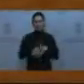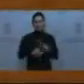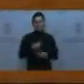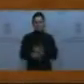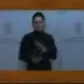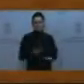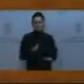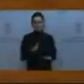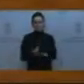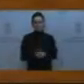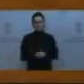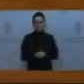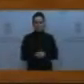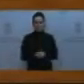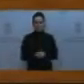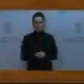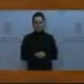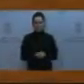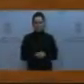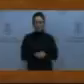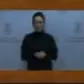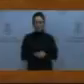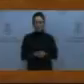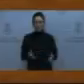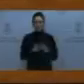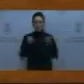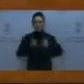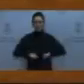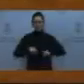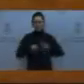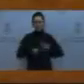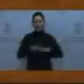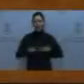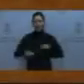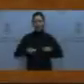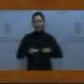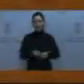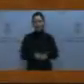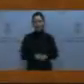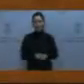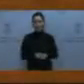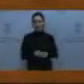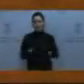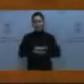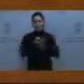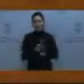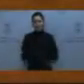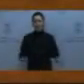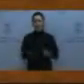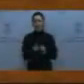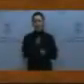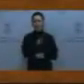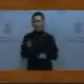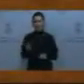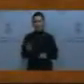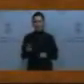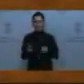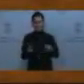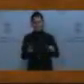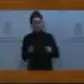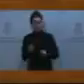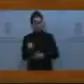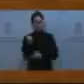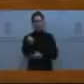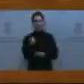de ese consenso, de ese proceso de negociación. En definitiva, el Grupo Parlamentario Popular apoya la iniciativa